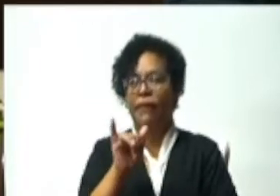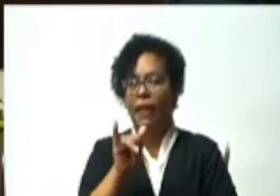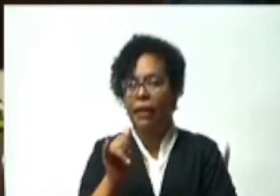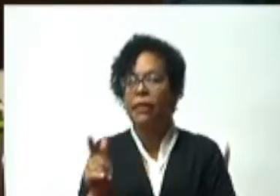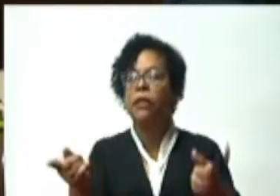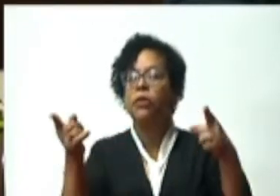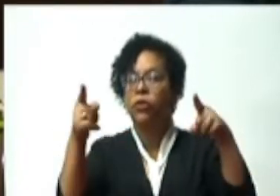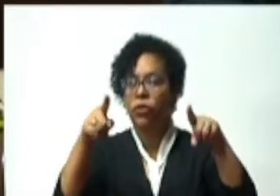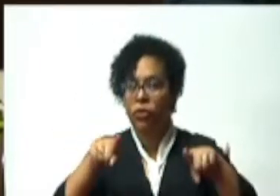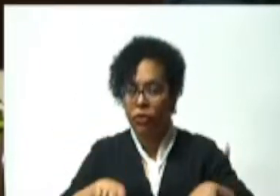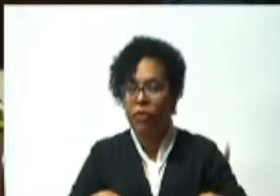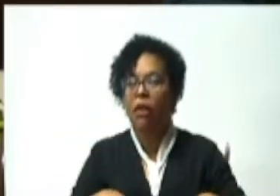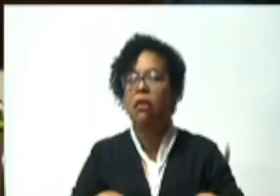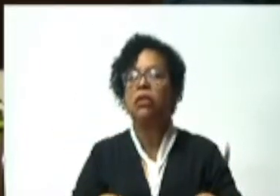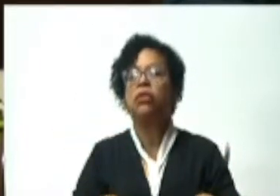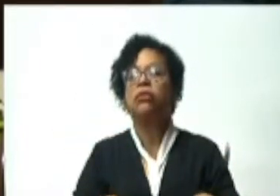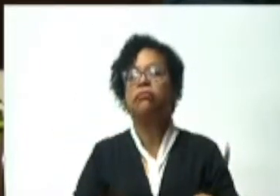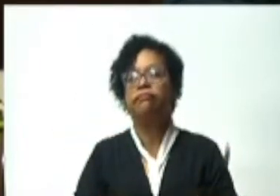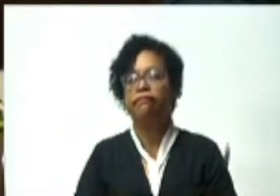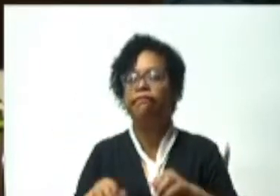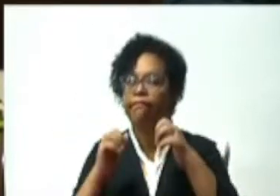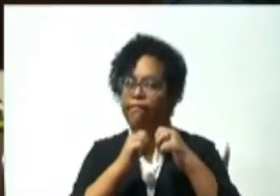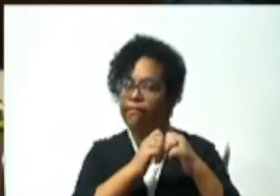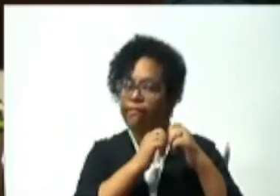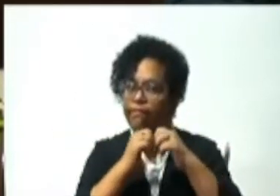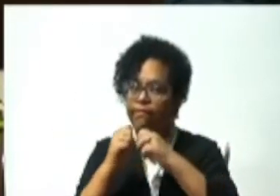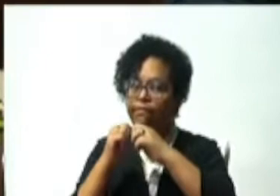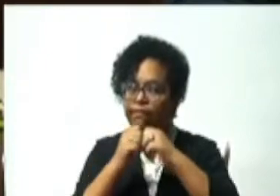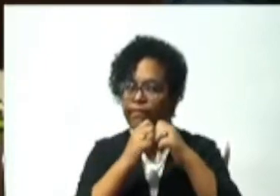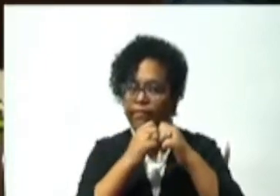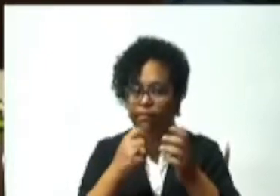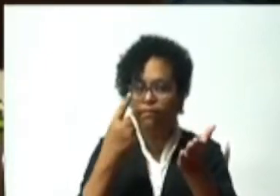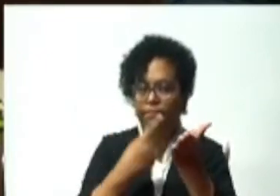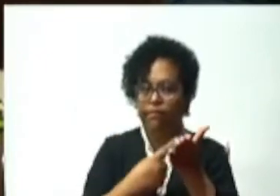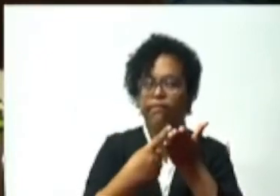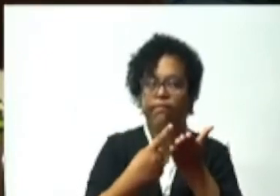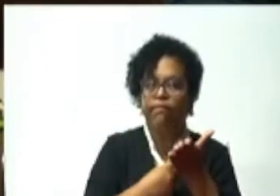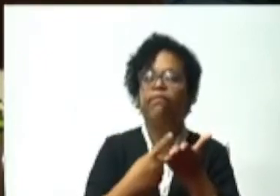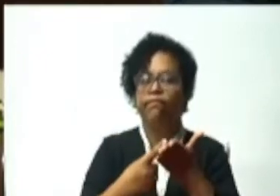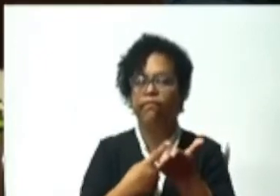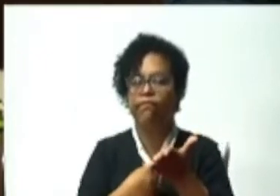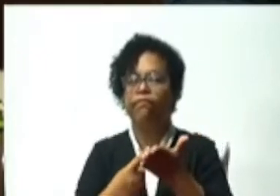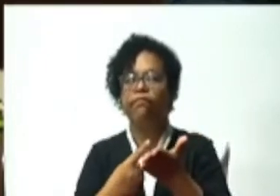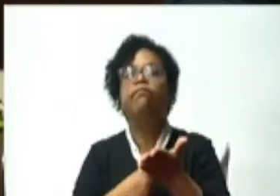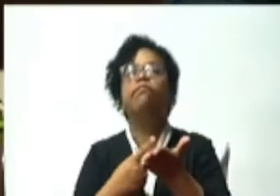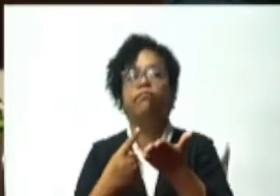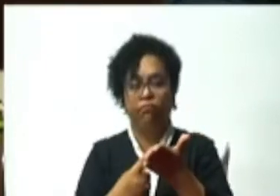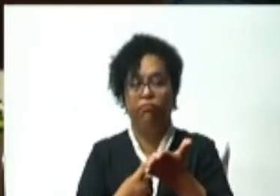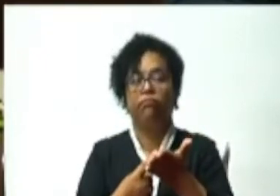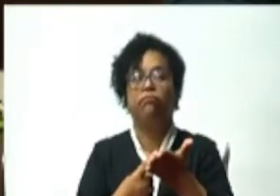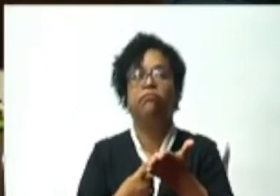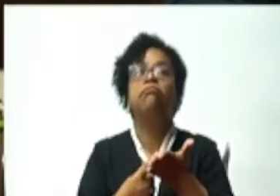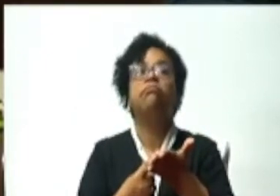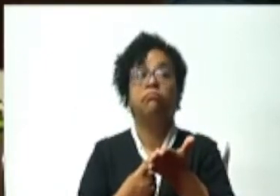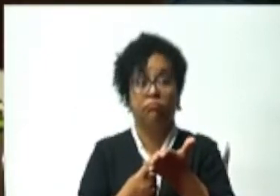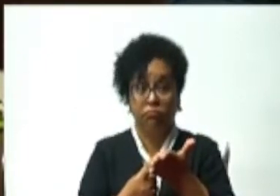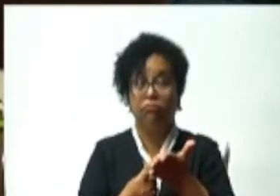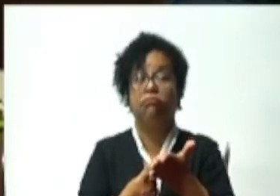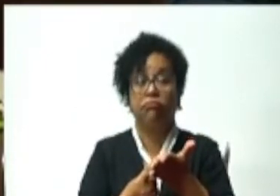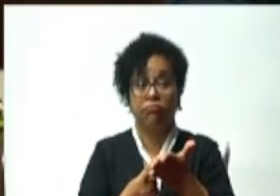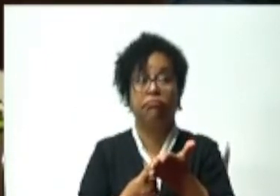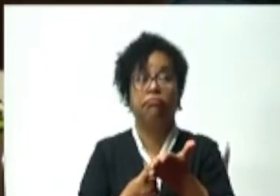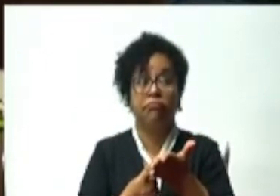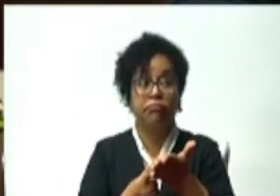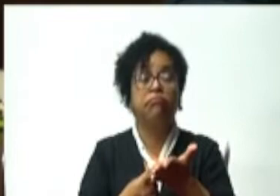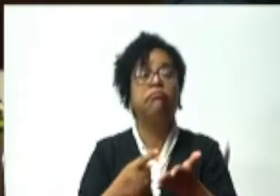que nosotros, en principio, de antemano, lo que consideramos doña Ñiñín